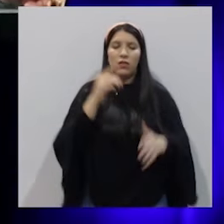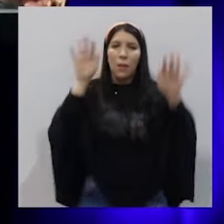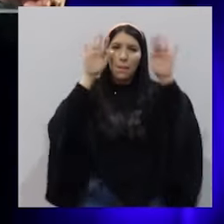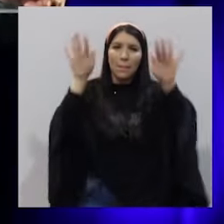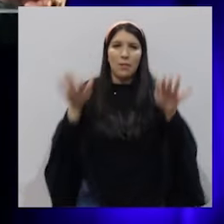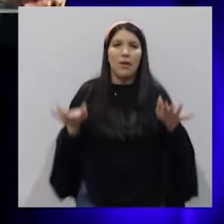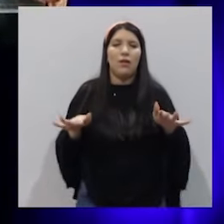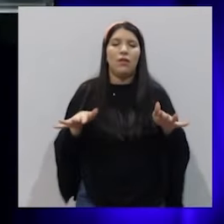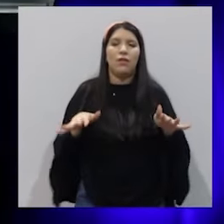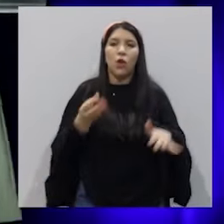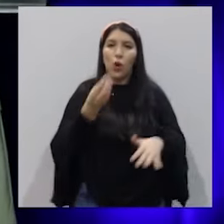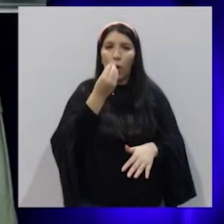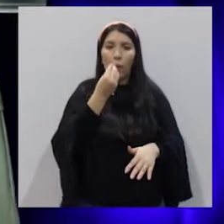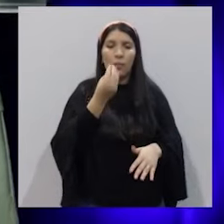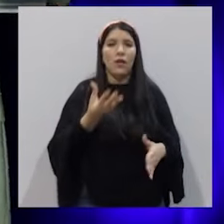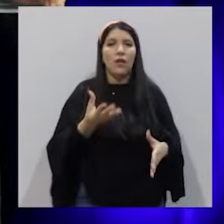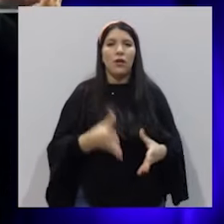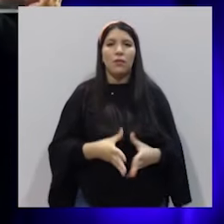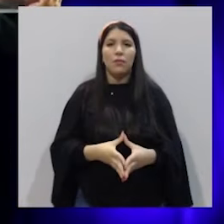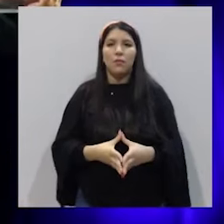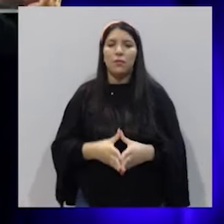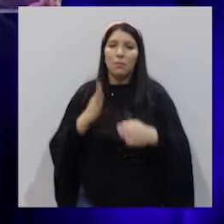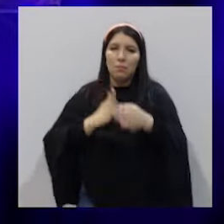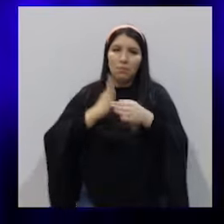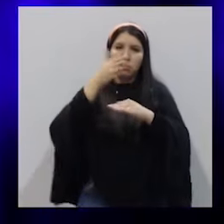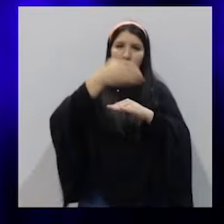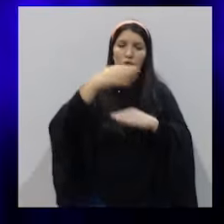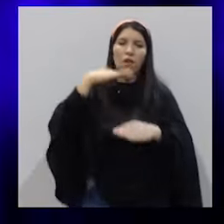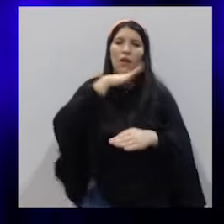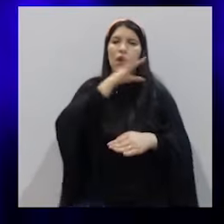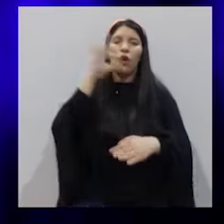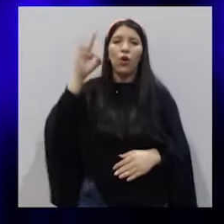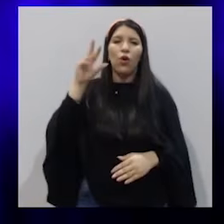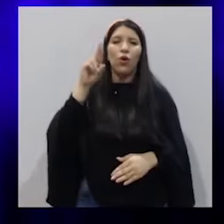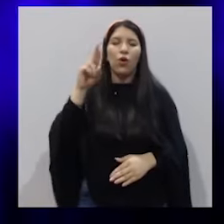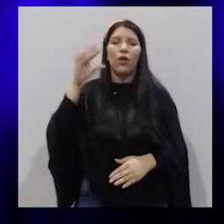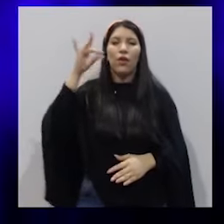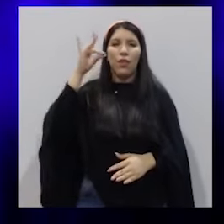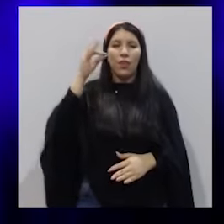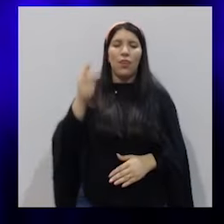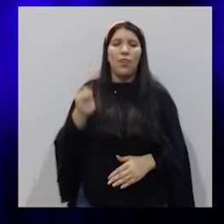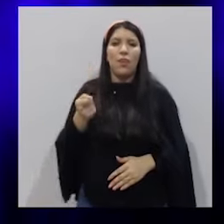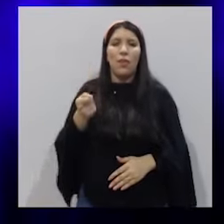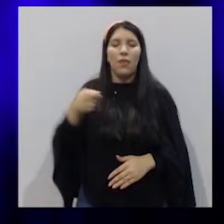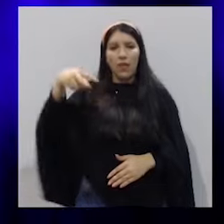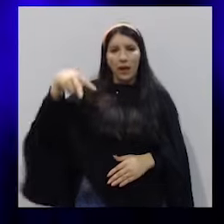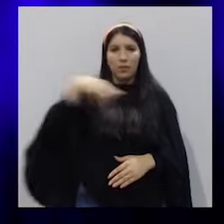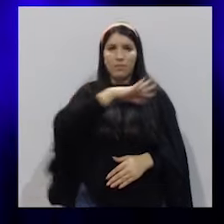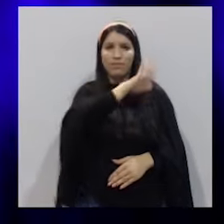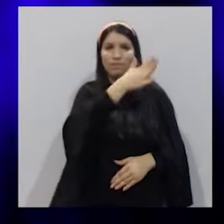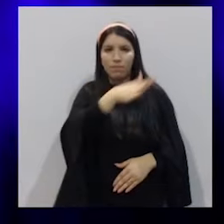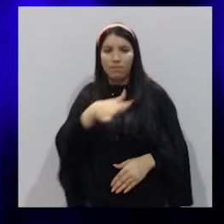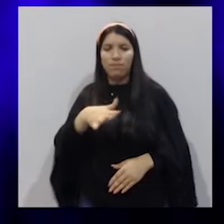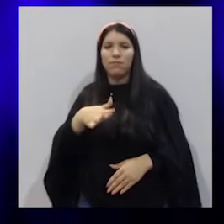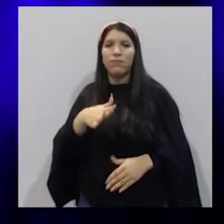posesión tome esa promesa del señor el jordán se vuelve a abrir dios va a operar un milagro